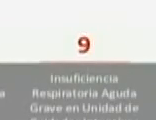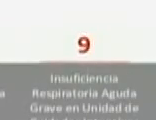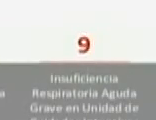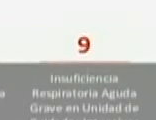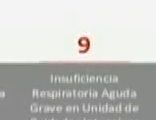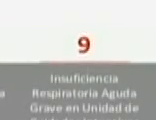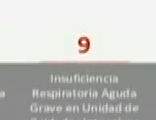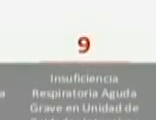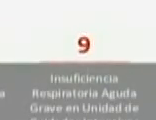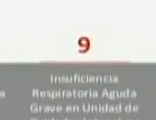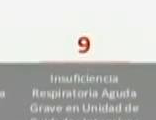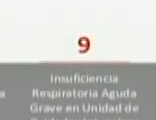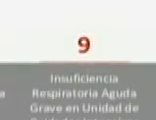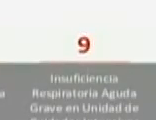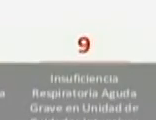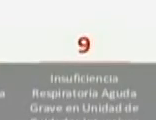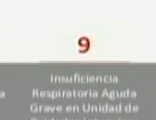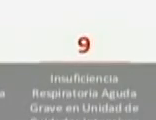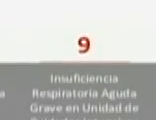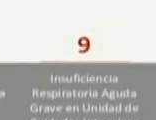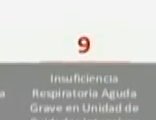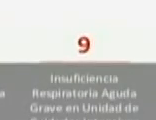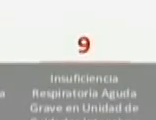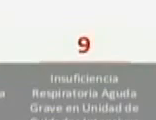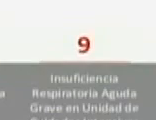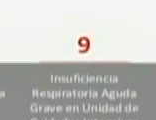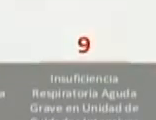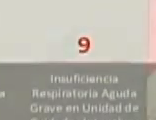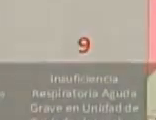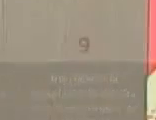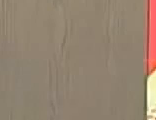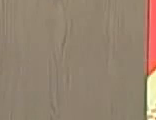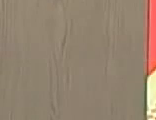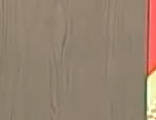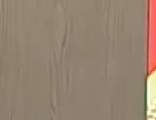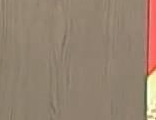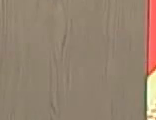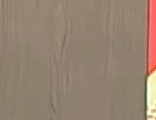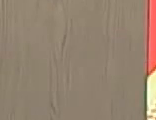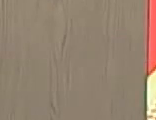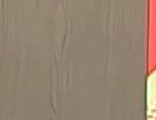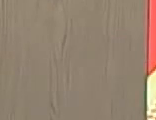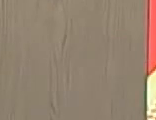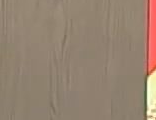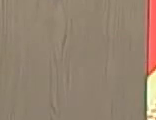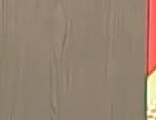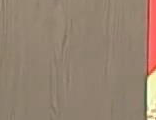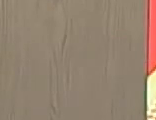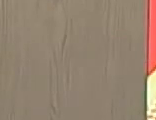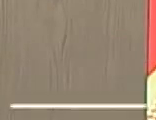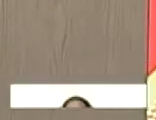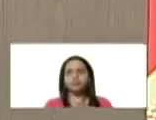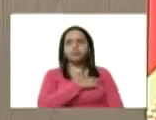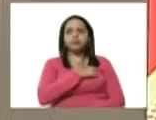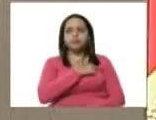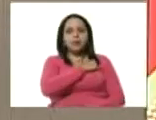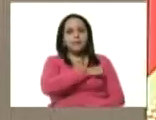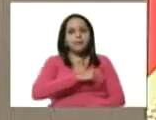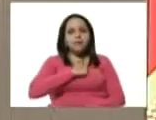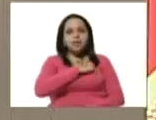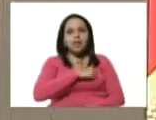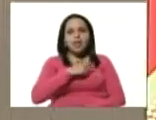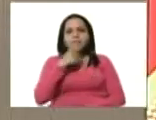Lamentablemente debemos informar que al día de hoy, en las últimas 24 horas, han